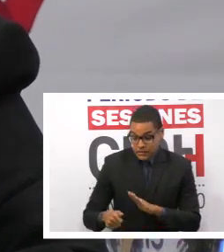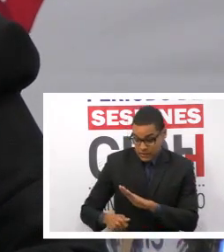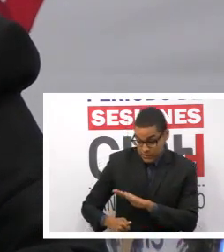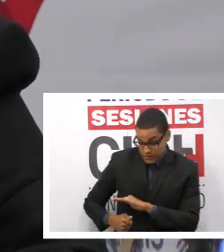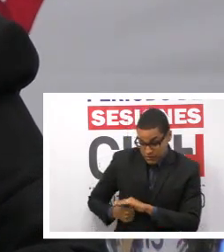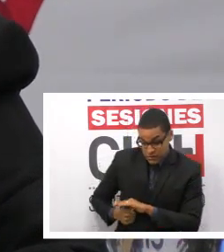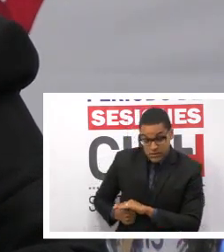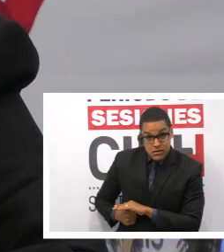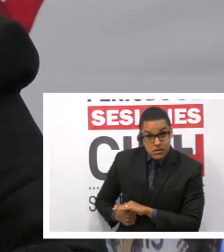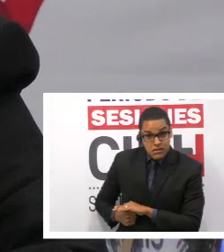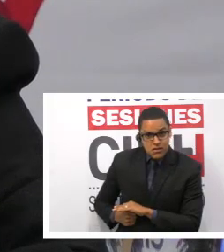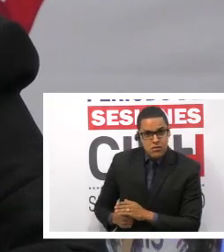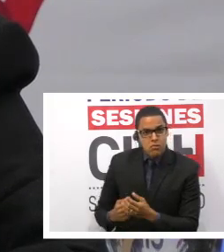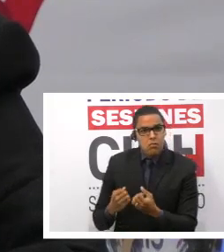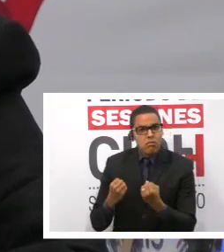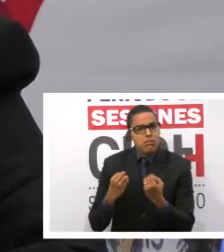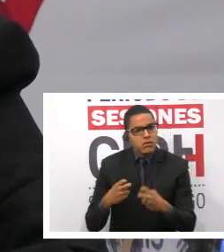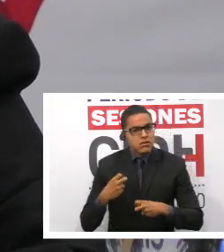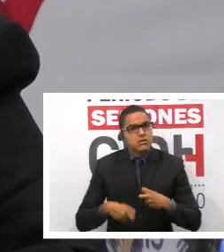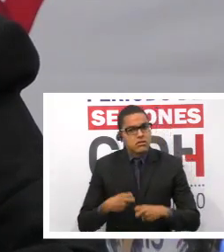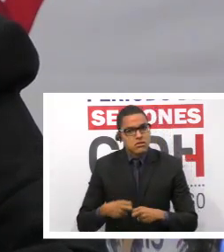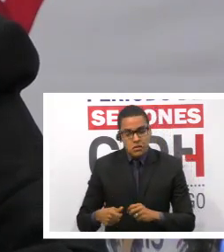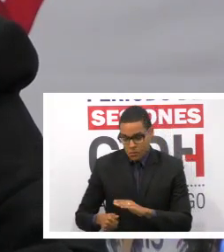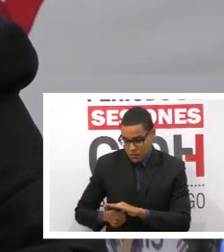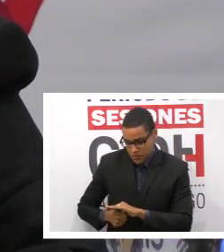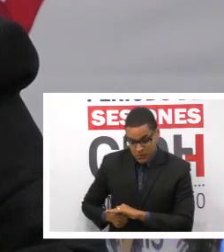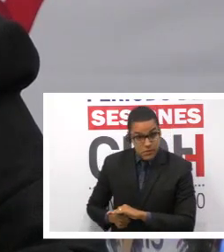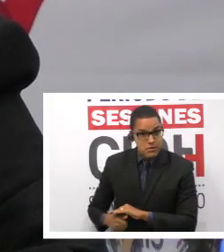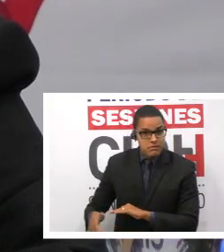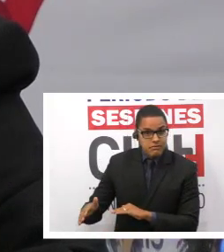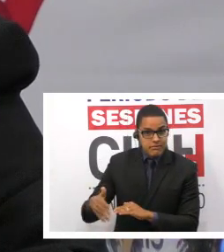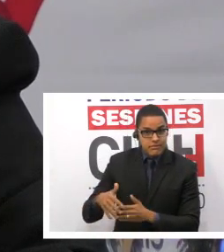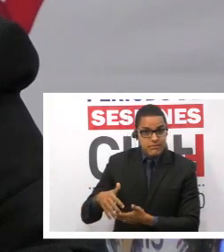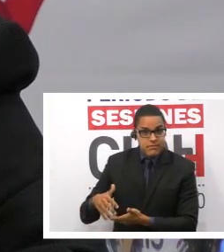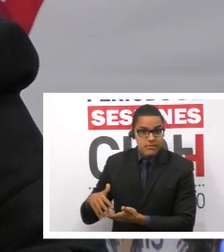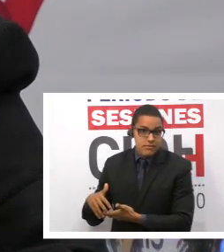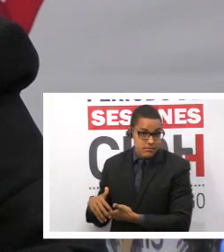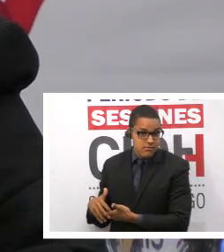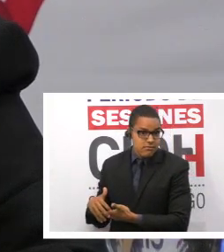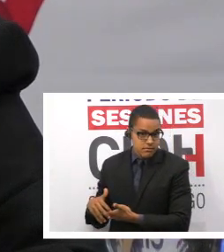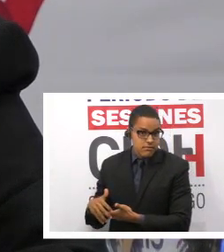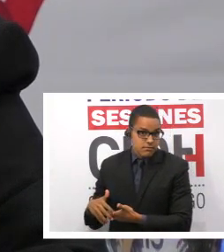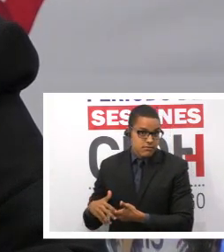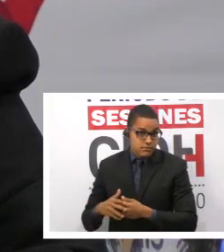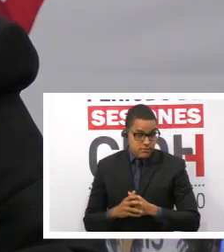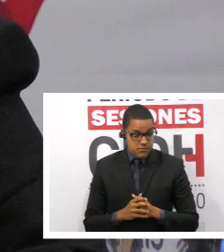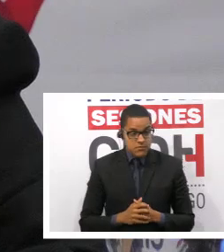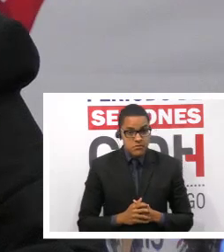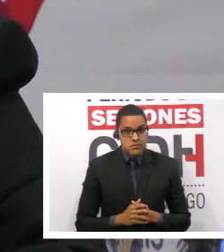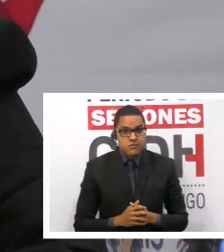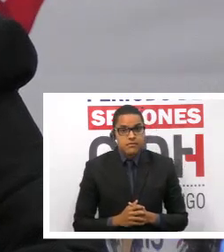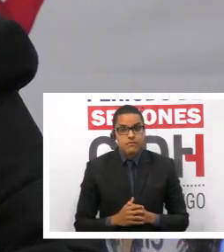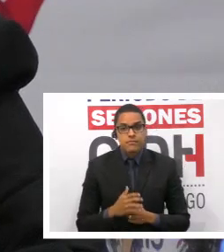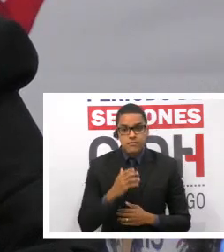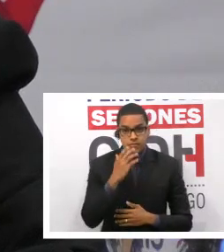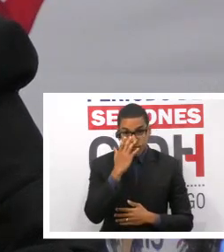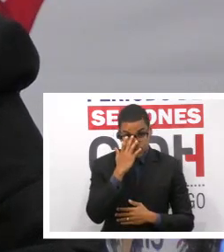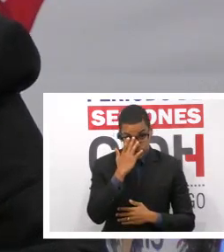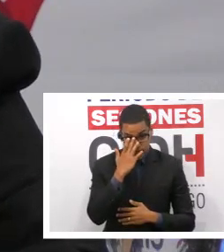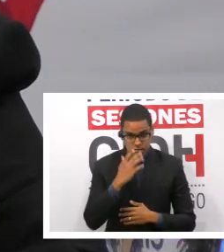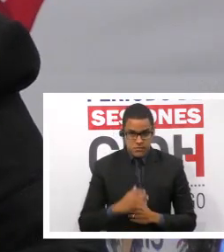que va desviando recursos hacia las necesidades más básicas de la población pero